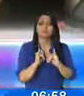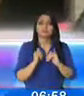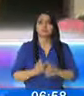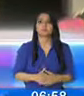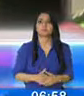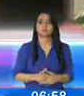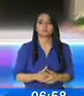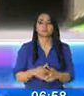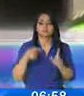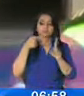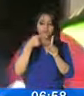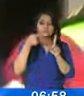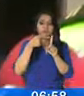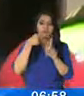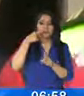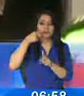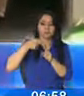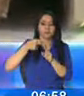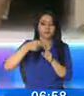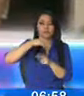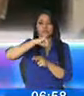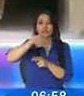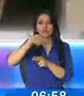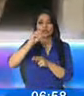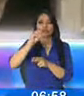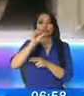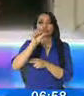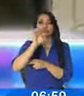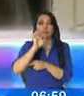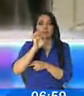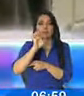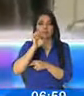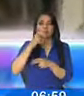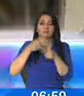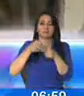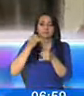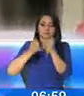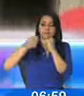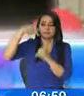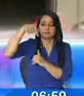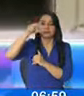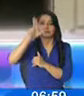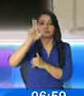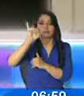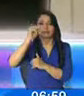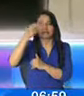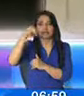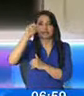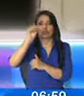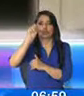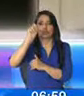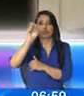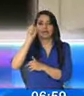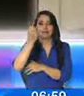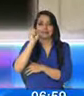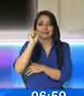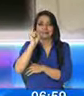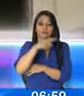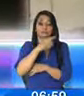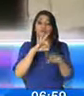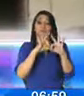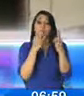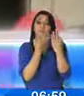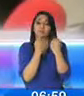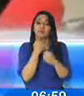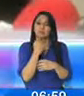Saavedra Quiñones José Alfredo el mismo que aproximadamente según versiones de de los familiares